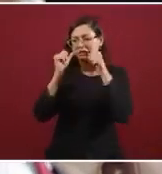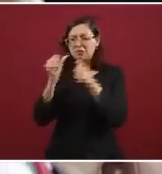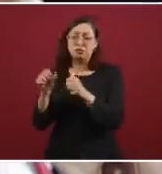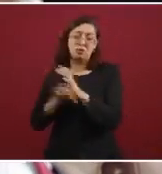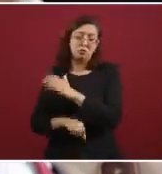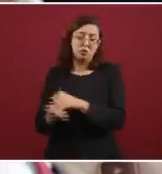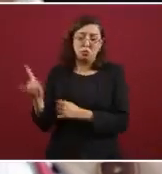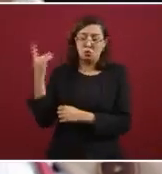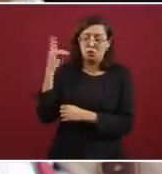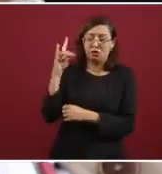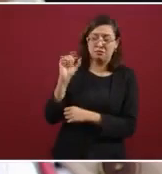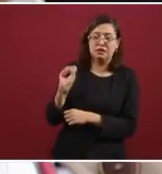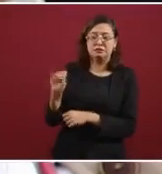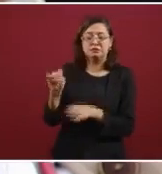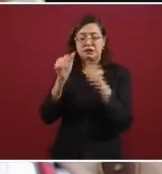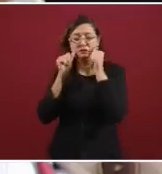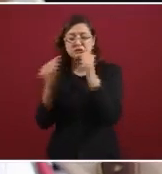Bolivia, ¿no?